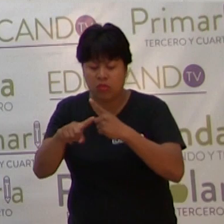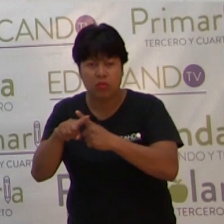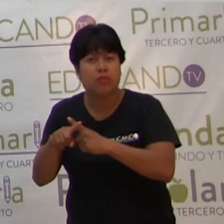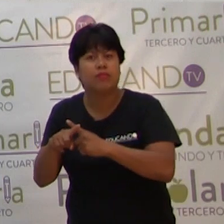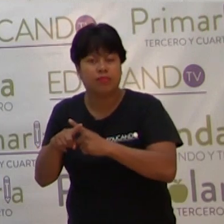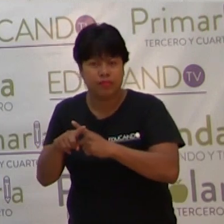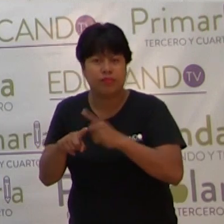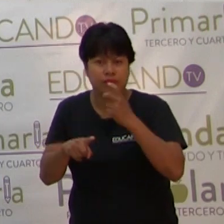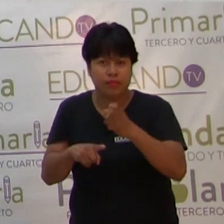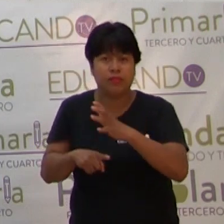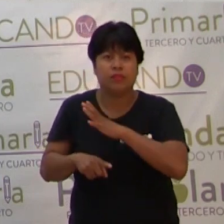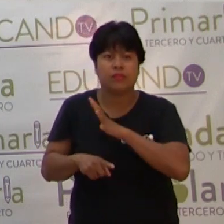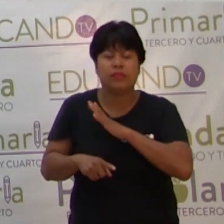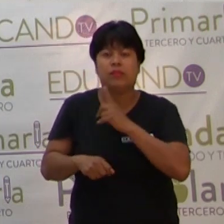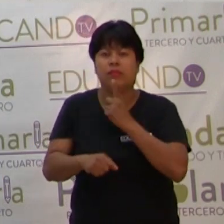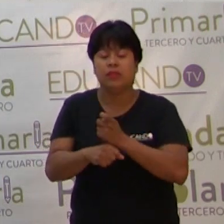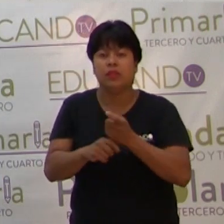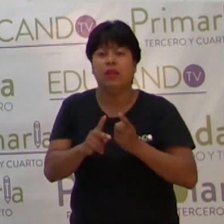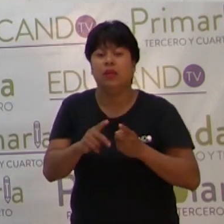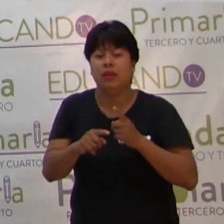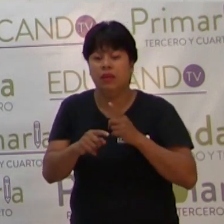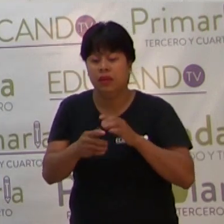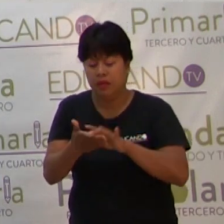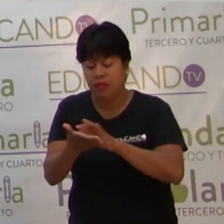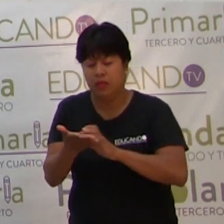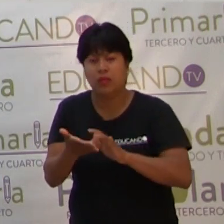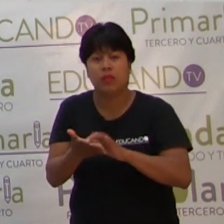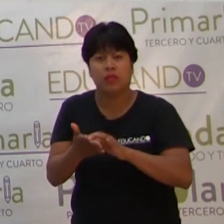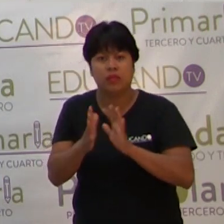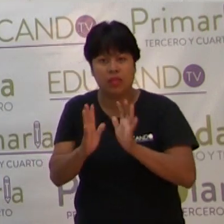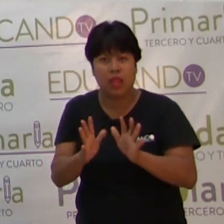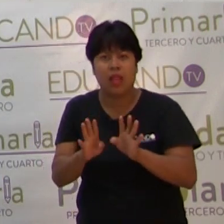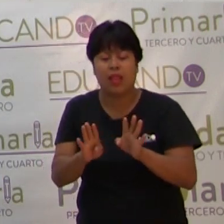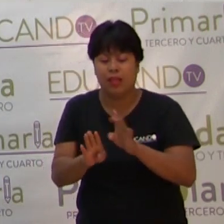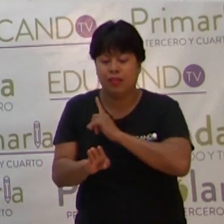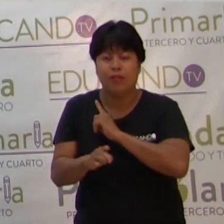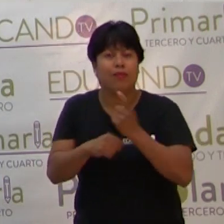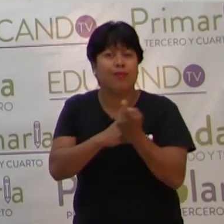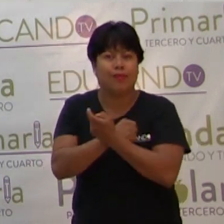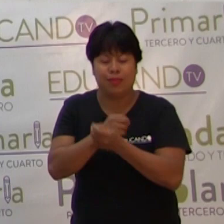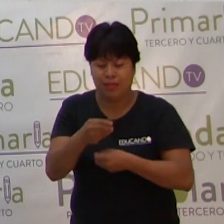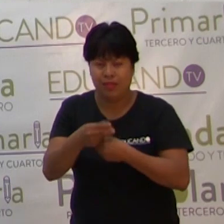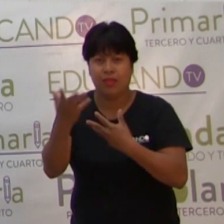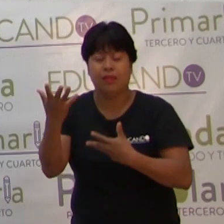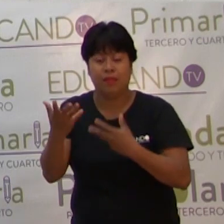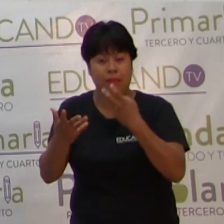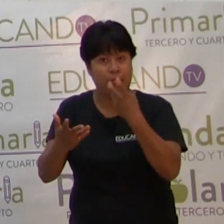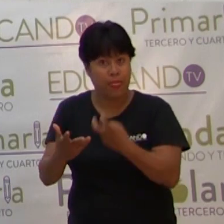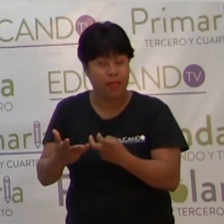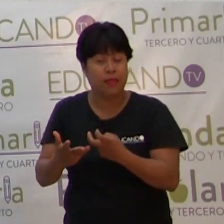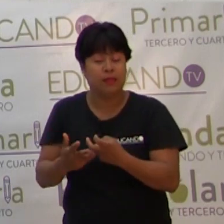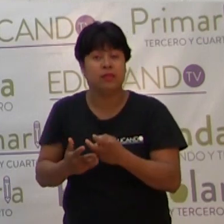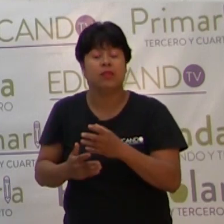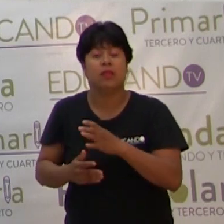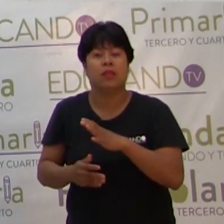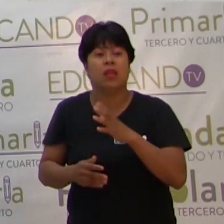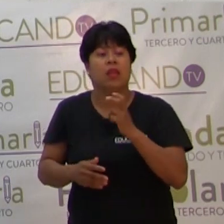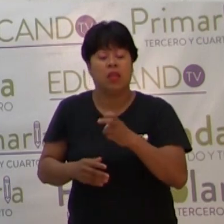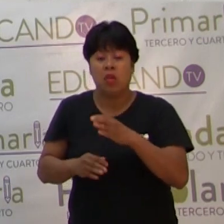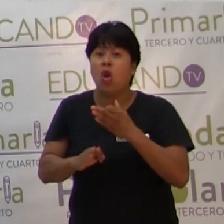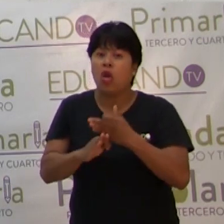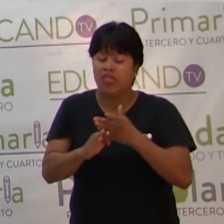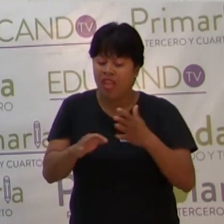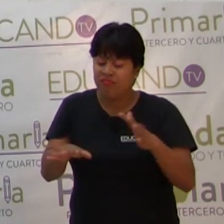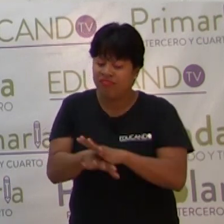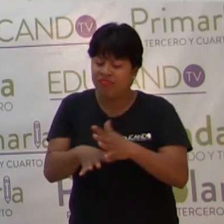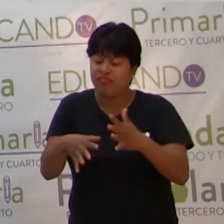ya aparecieron las primeras calculadoras ya electrónicas, por decirlo así, y que ya hasta ahorita han evolucionado hasta